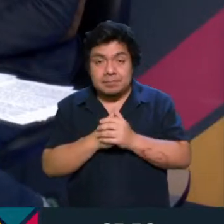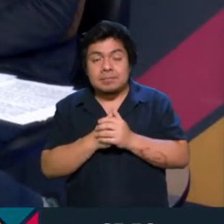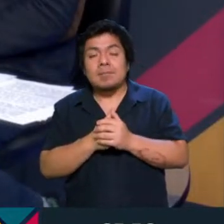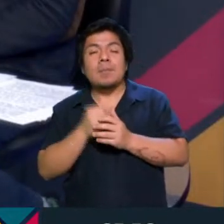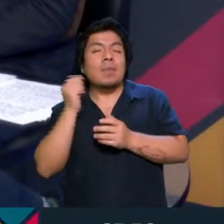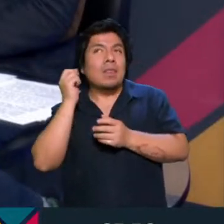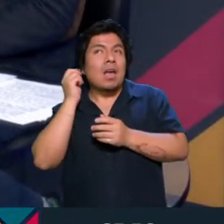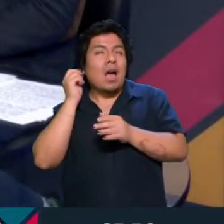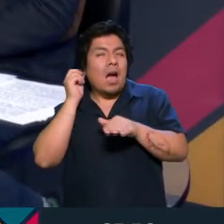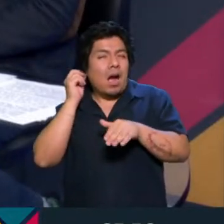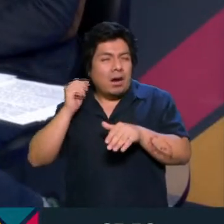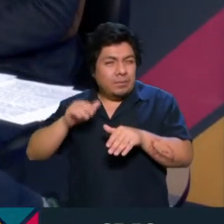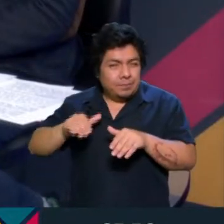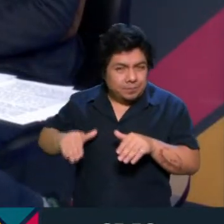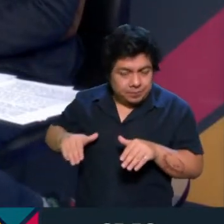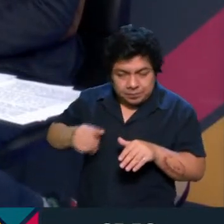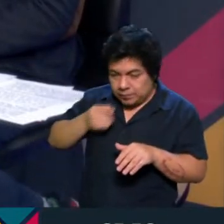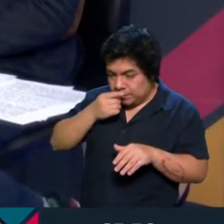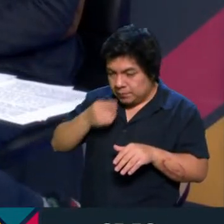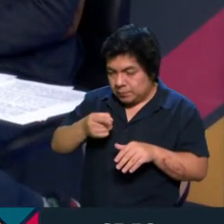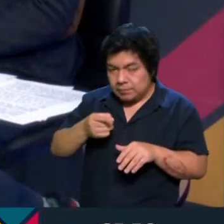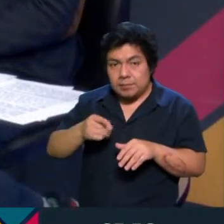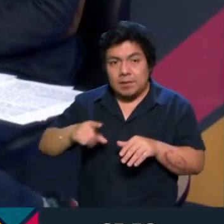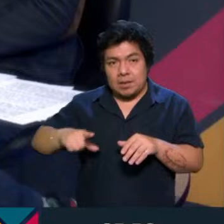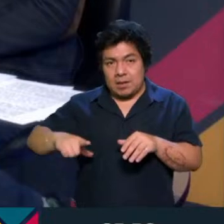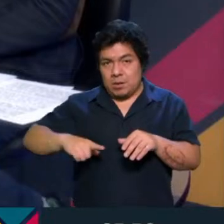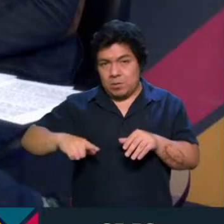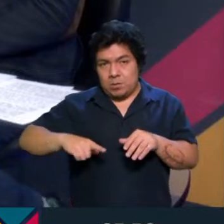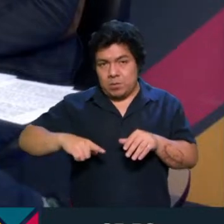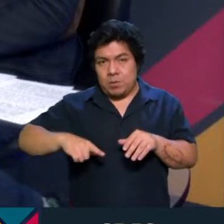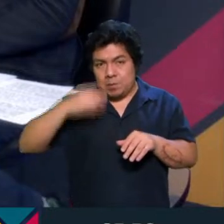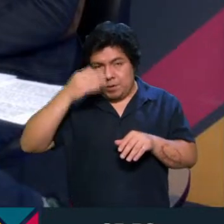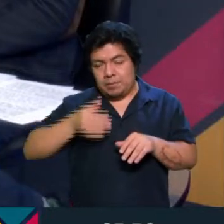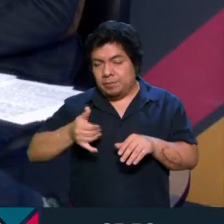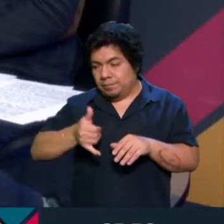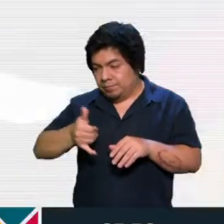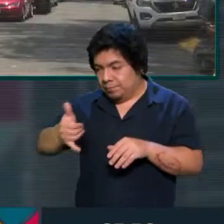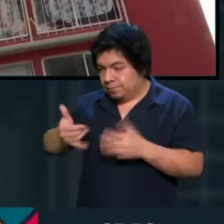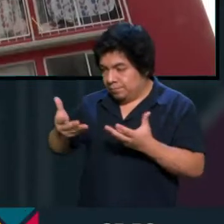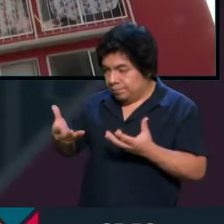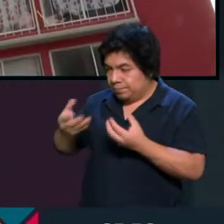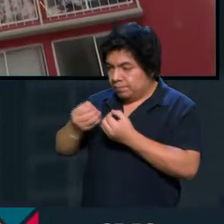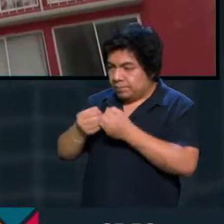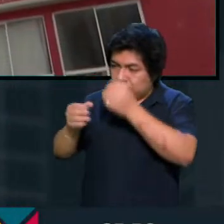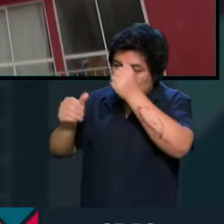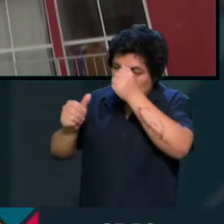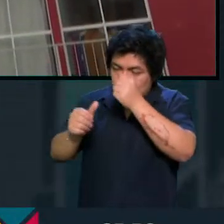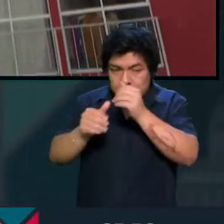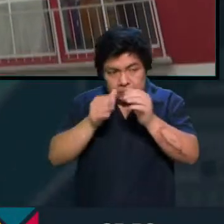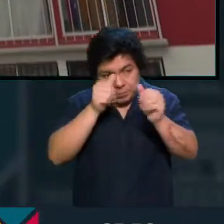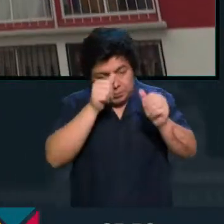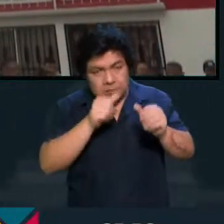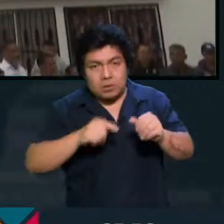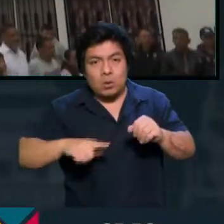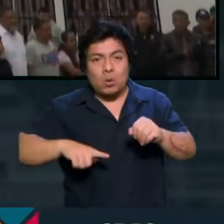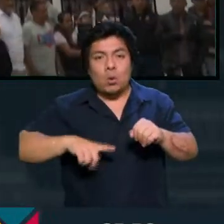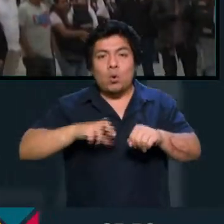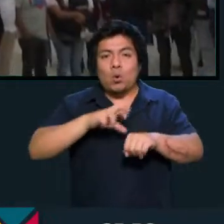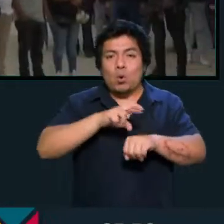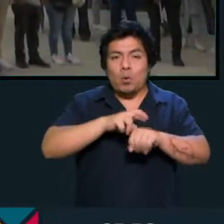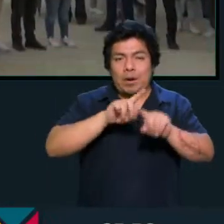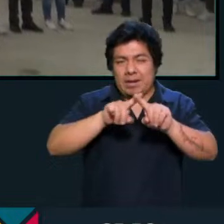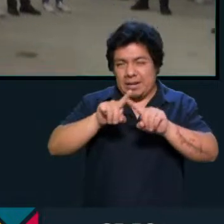tú una nota ahorita relacionada con esto. El gobierno, a través del Infonavit, está llegando a acuerdos con los gobiernos